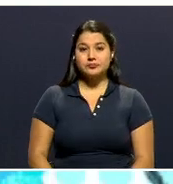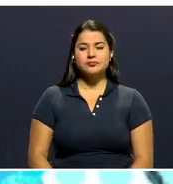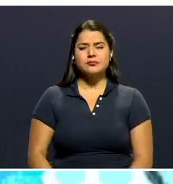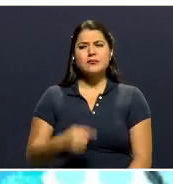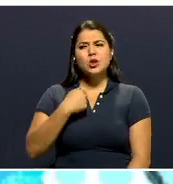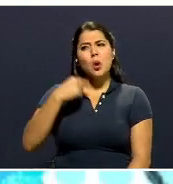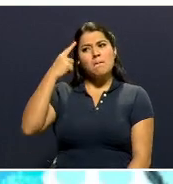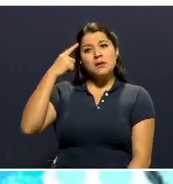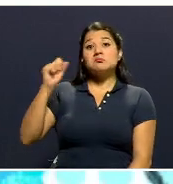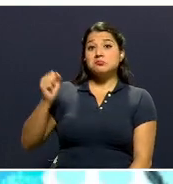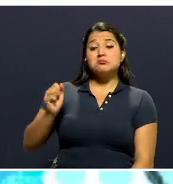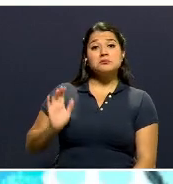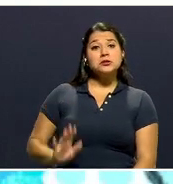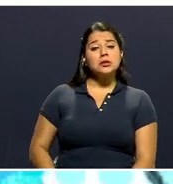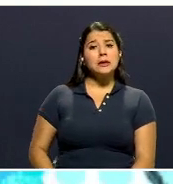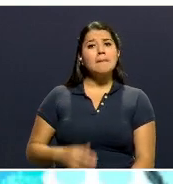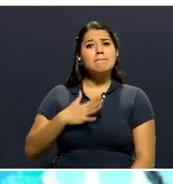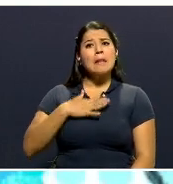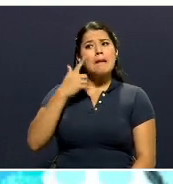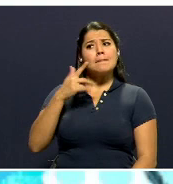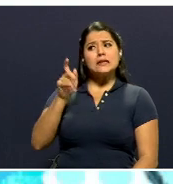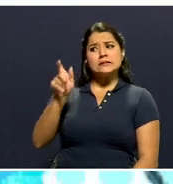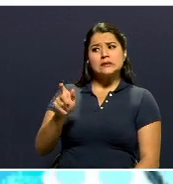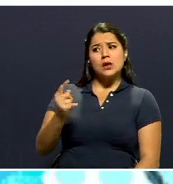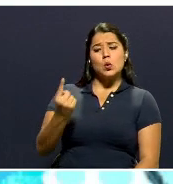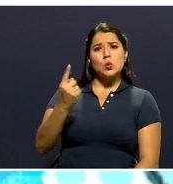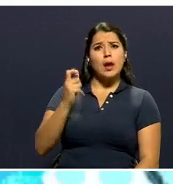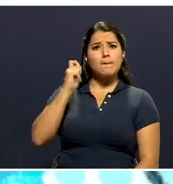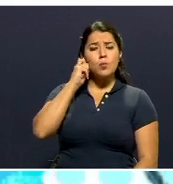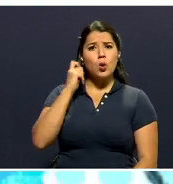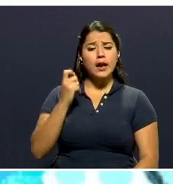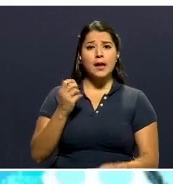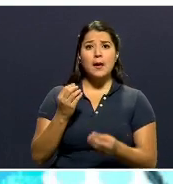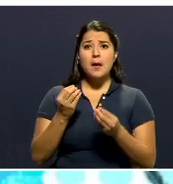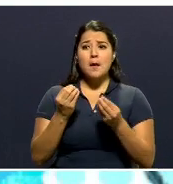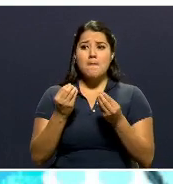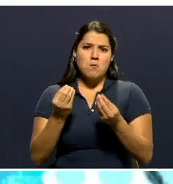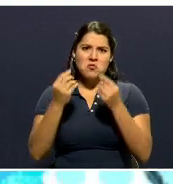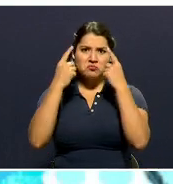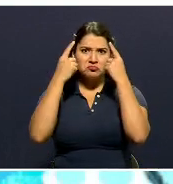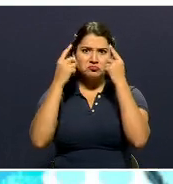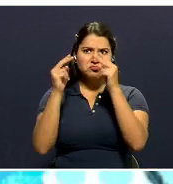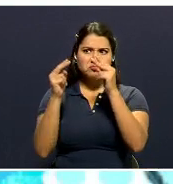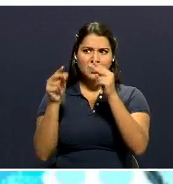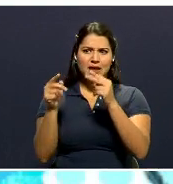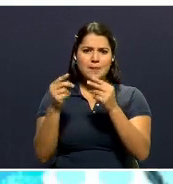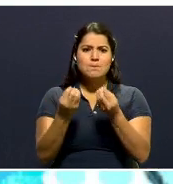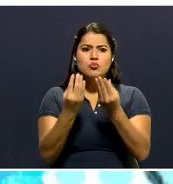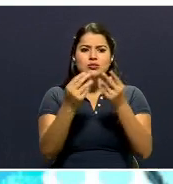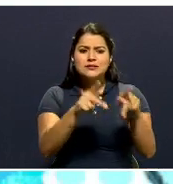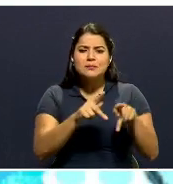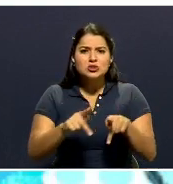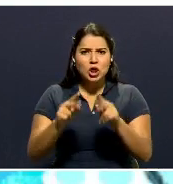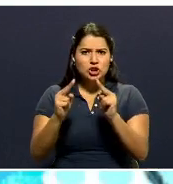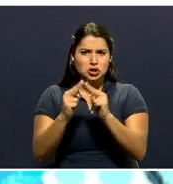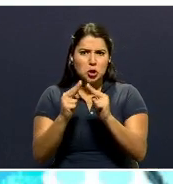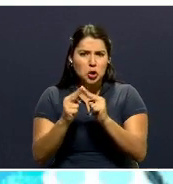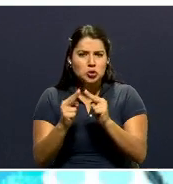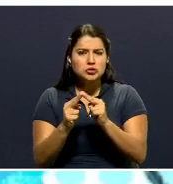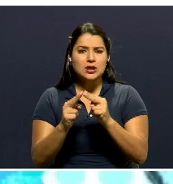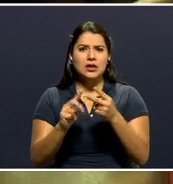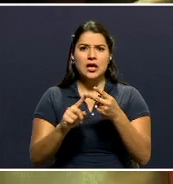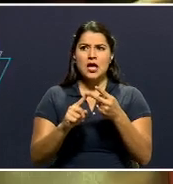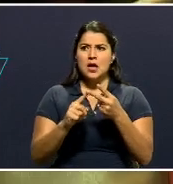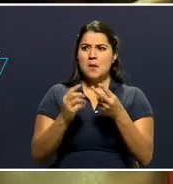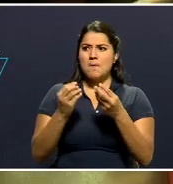Yo diría que sí, me parece que es una figura lo suficientemente conocida en el ámbito empresarial, en el ámbito